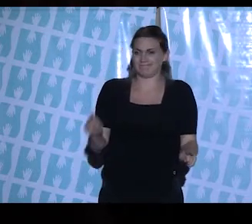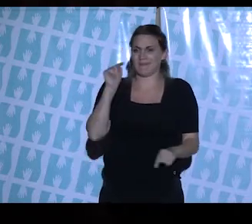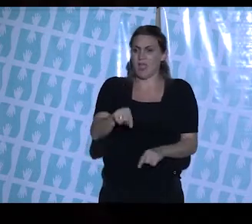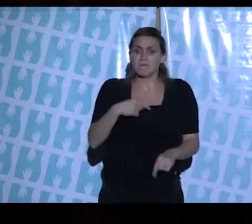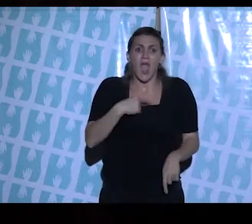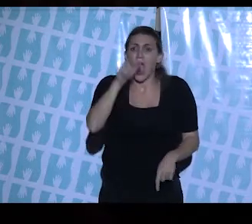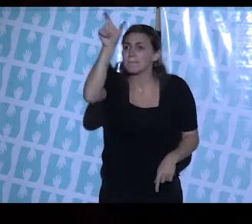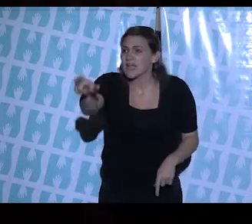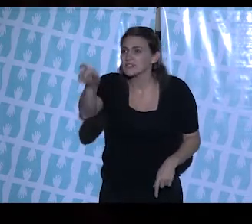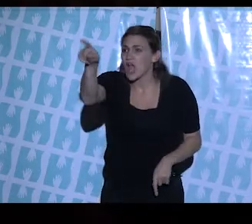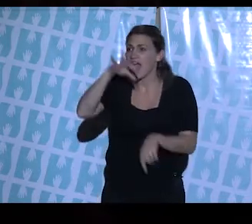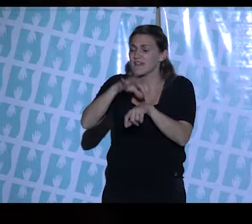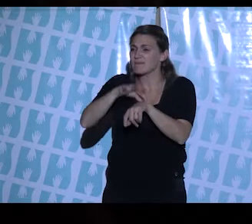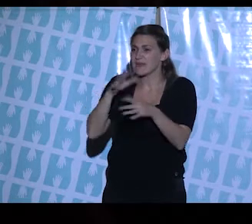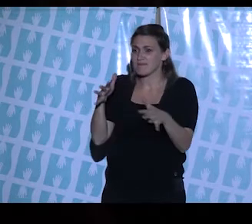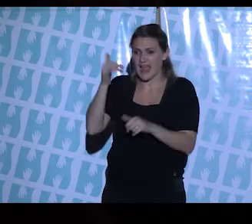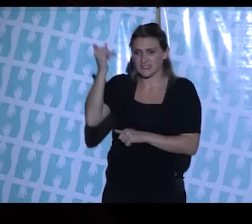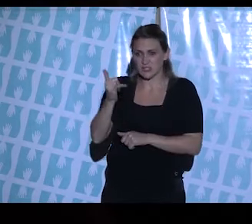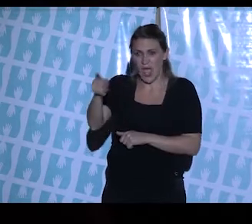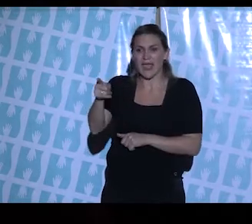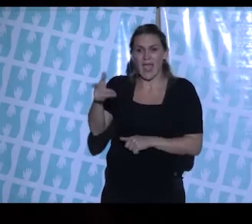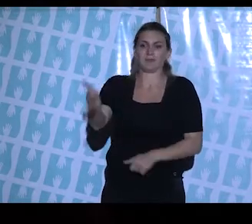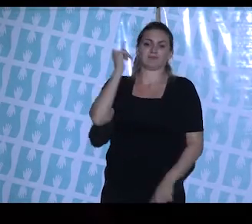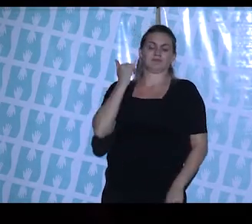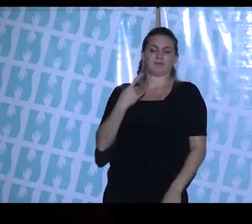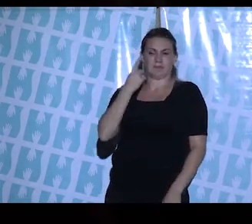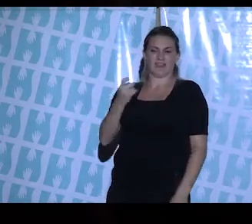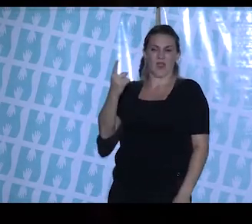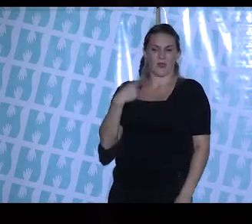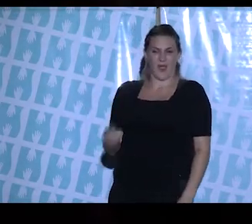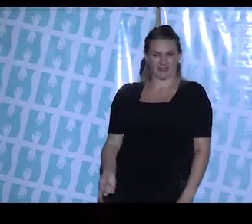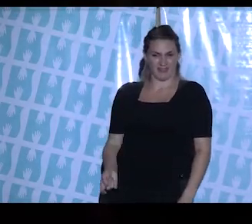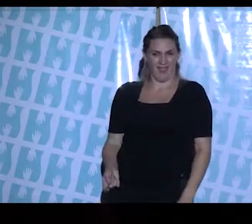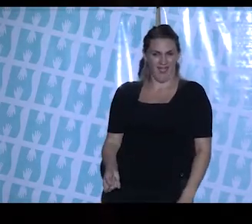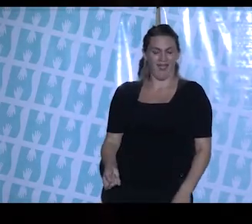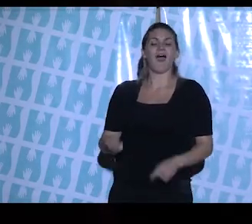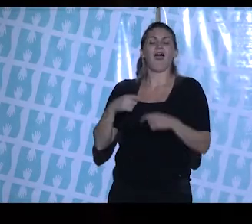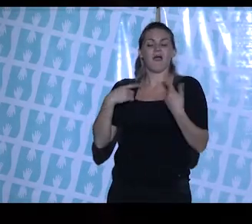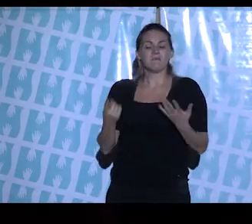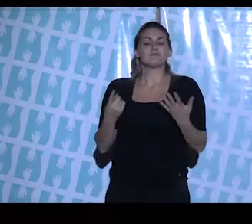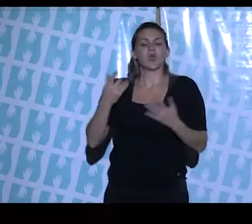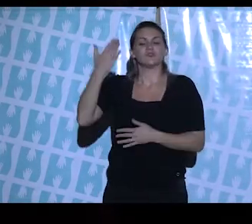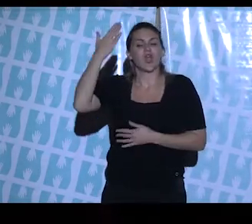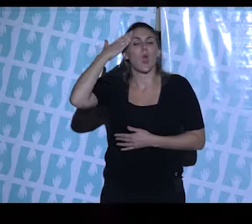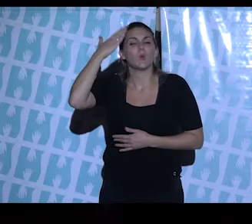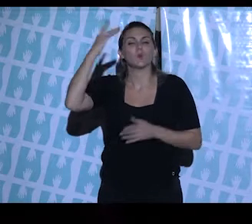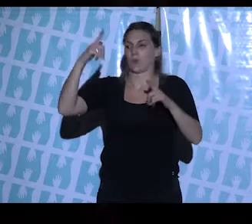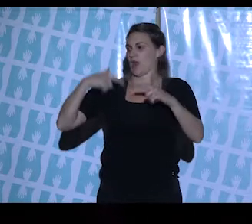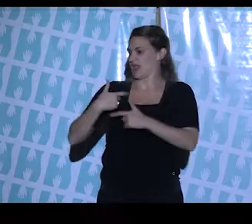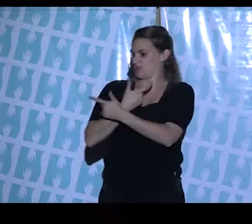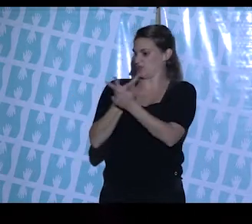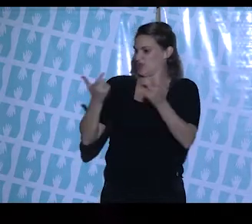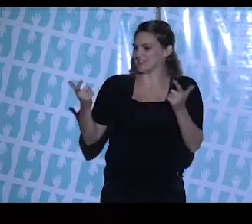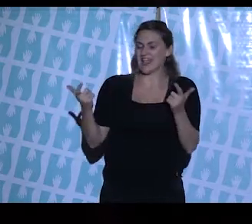un prejuicio a todo lo que es diferente. Y cuanto mayor es la cultura de una sociedad,